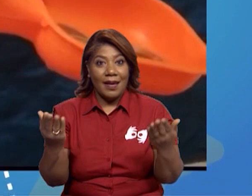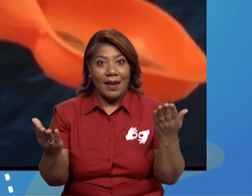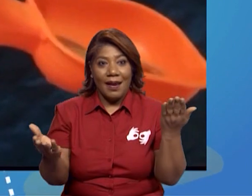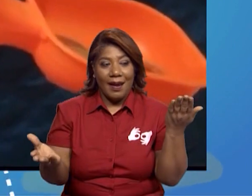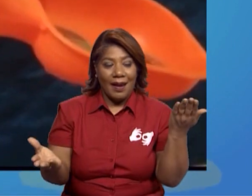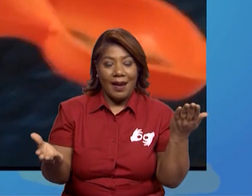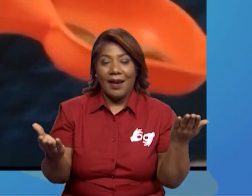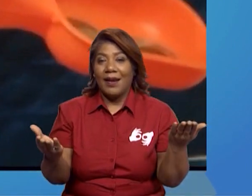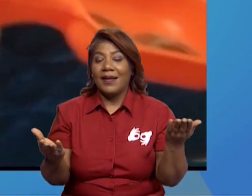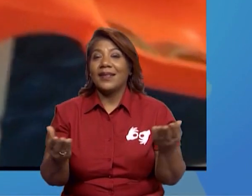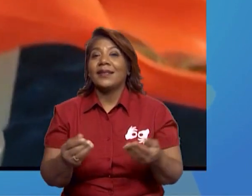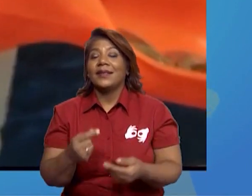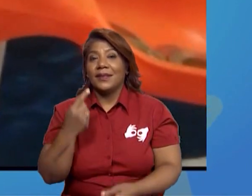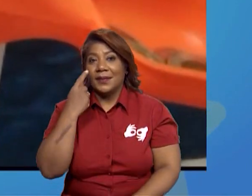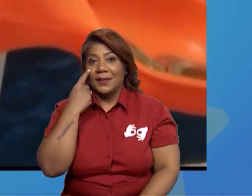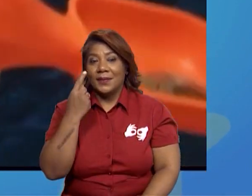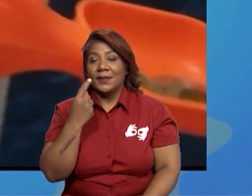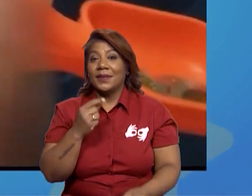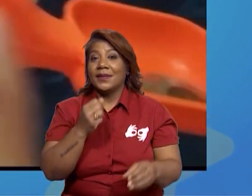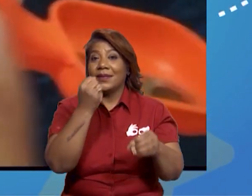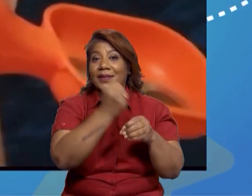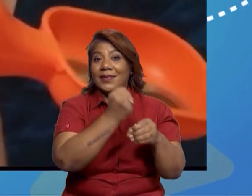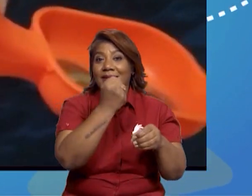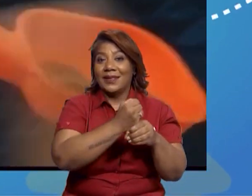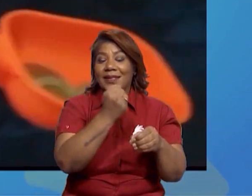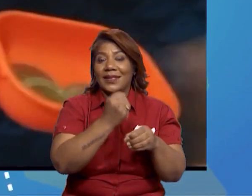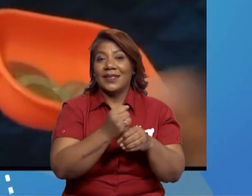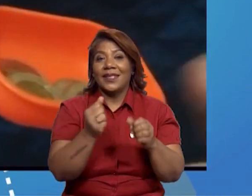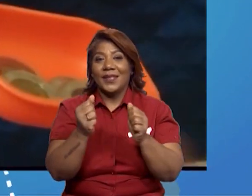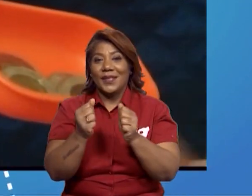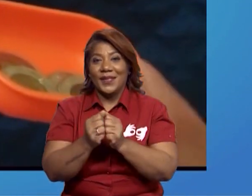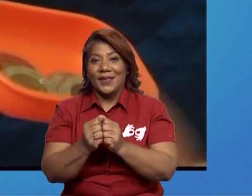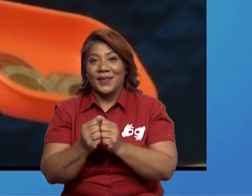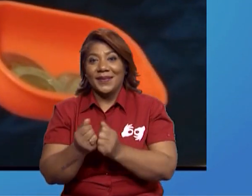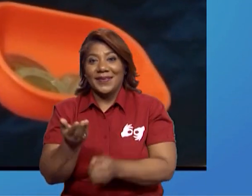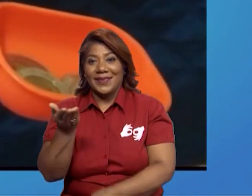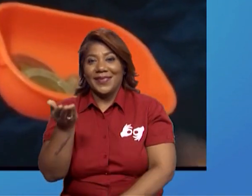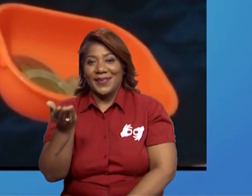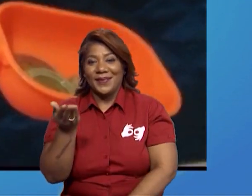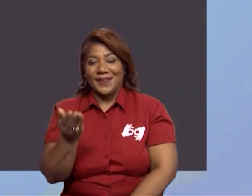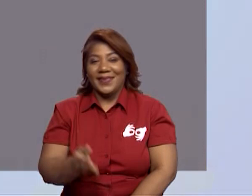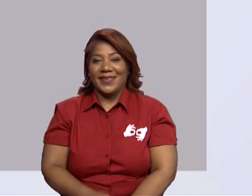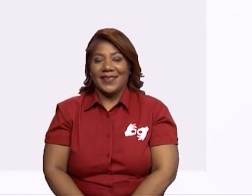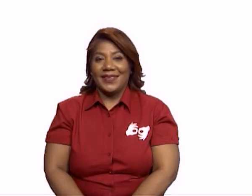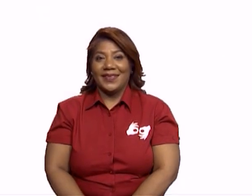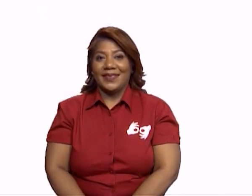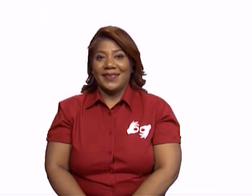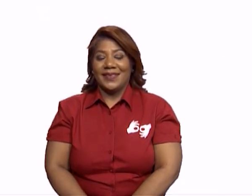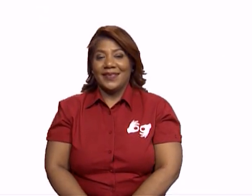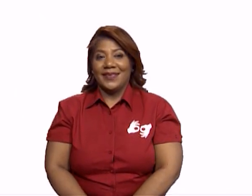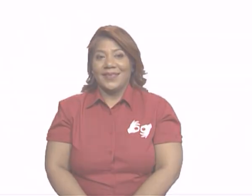masa del cubo de hielo en comparación con las monedas.